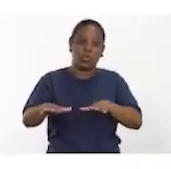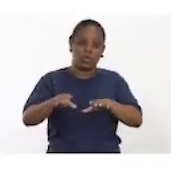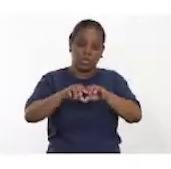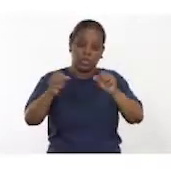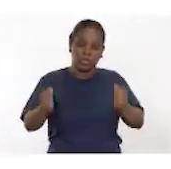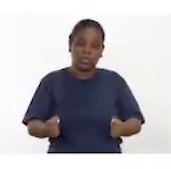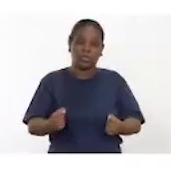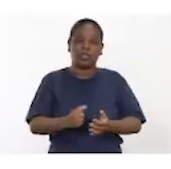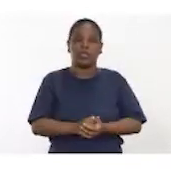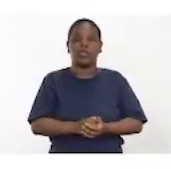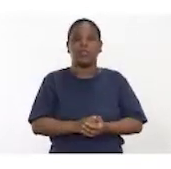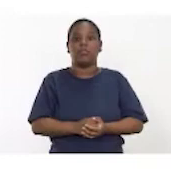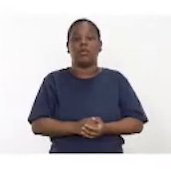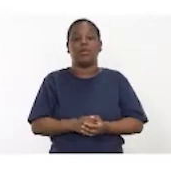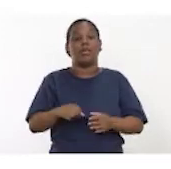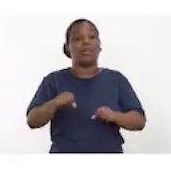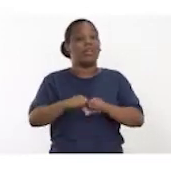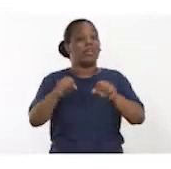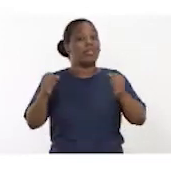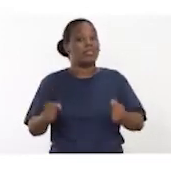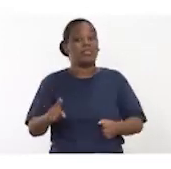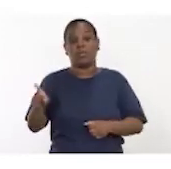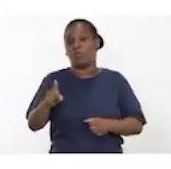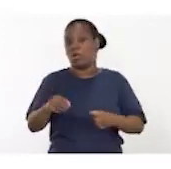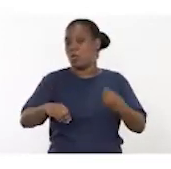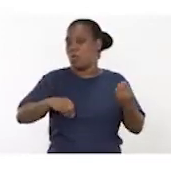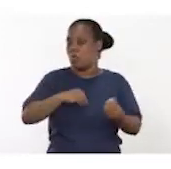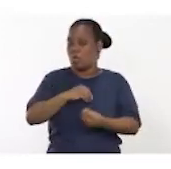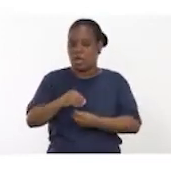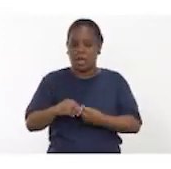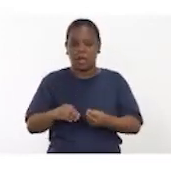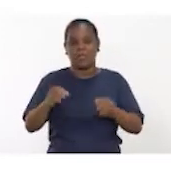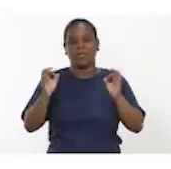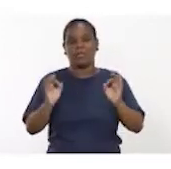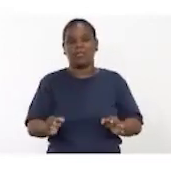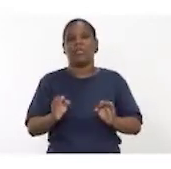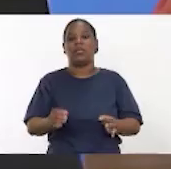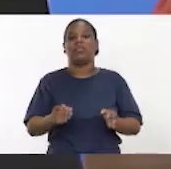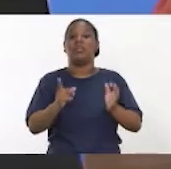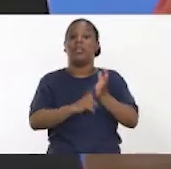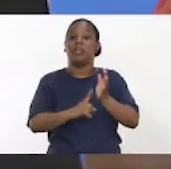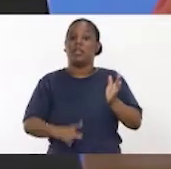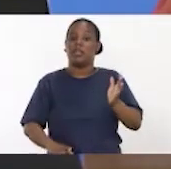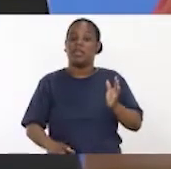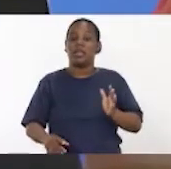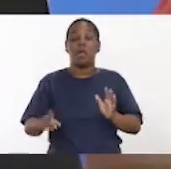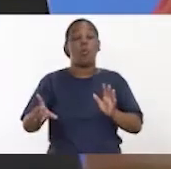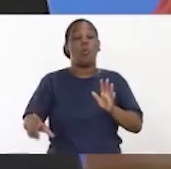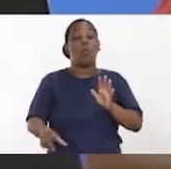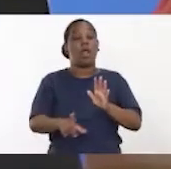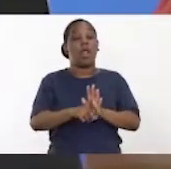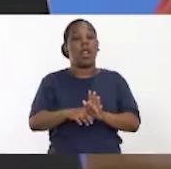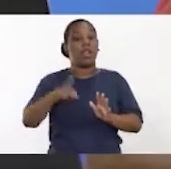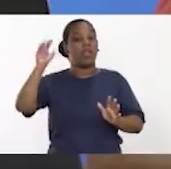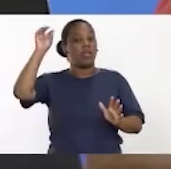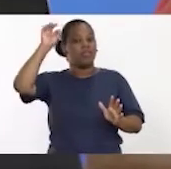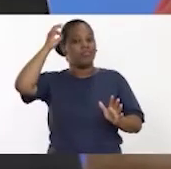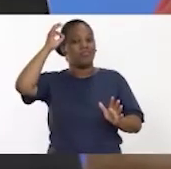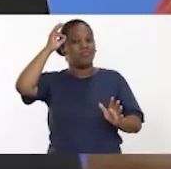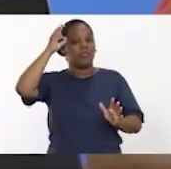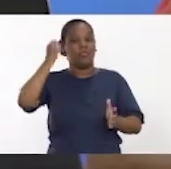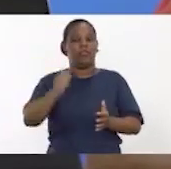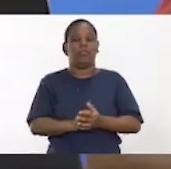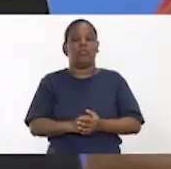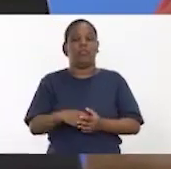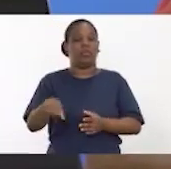después del movimiento, después del sistema. En el sistema no cambia, se mantiene la energía. Eso es una ley filosófica. La energía